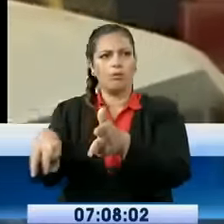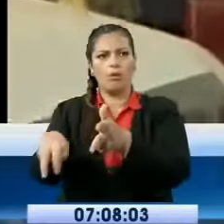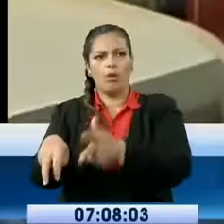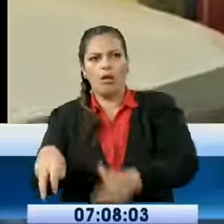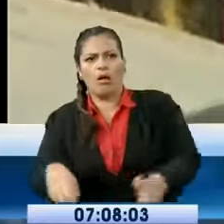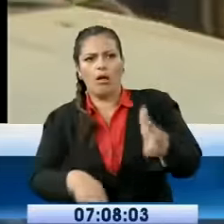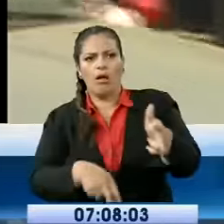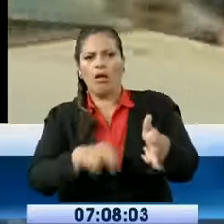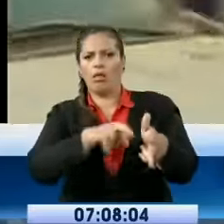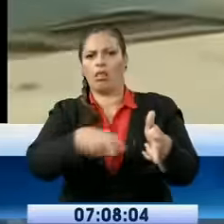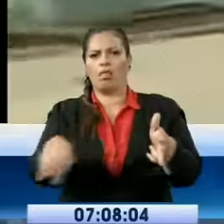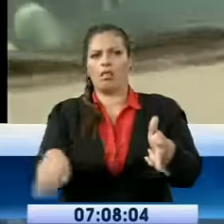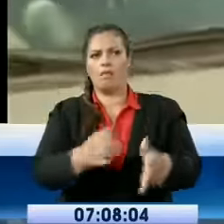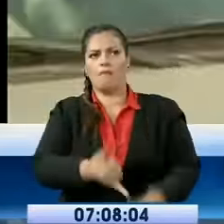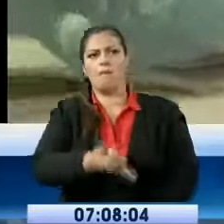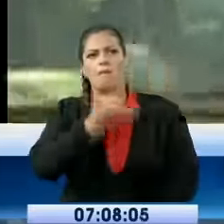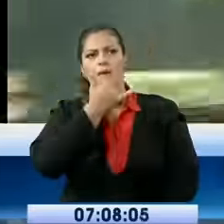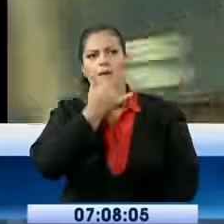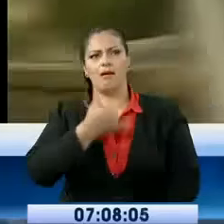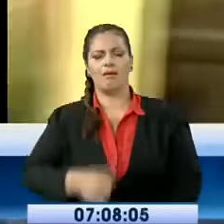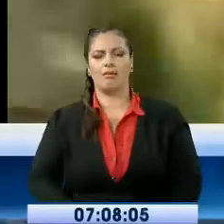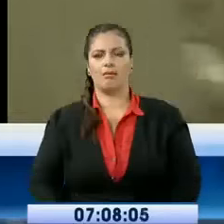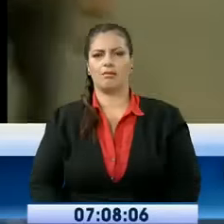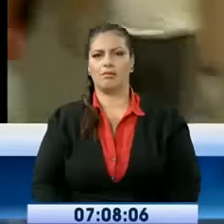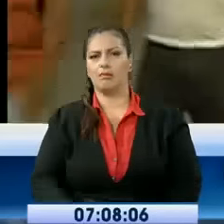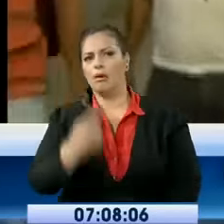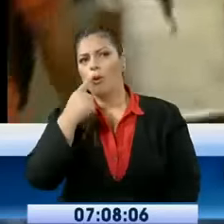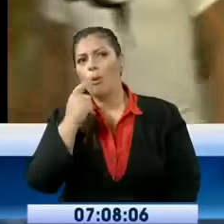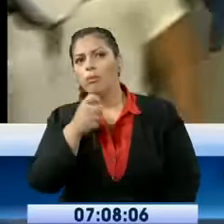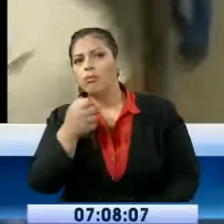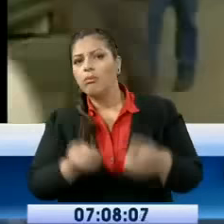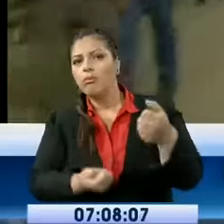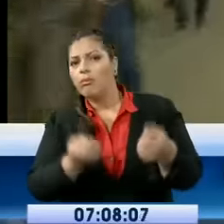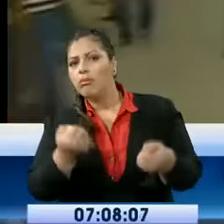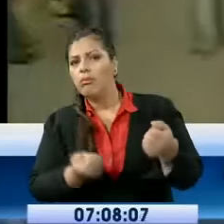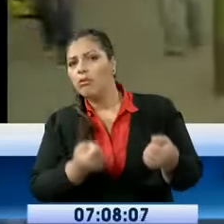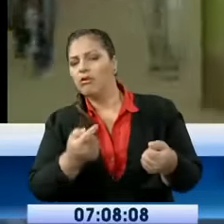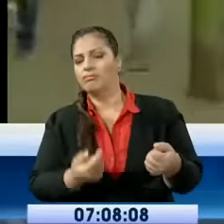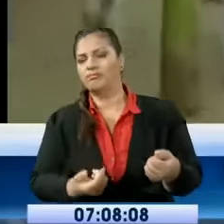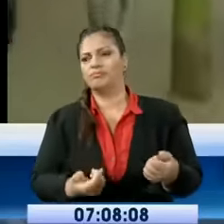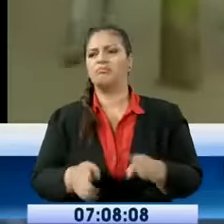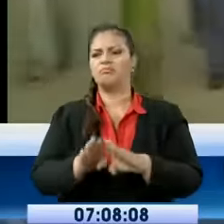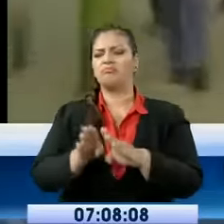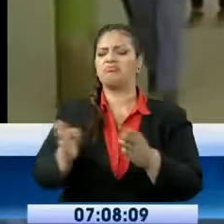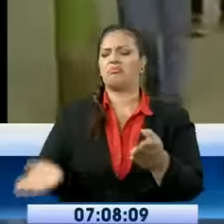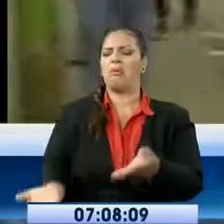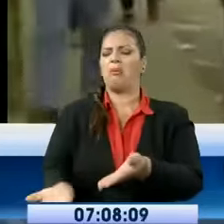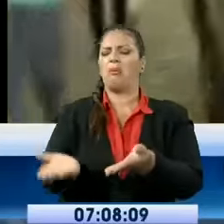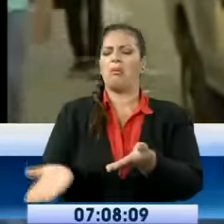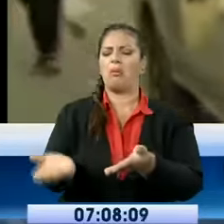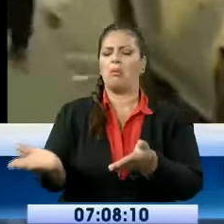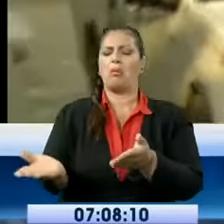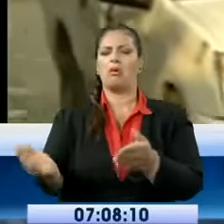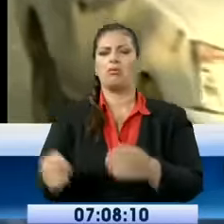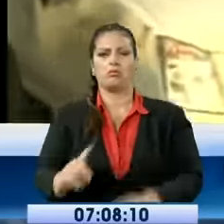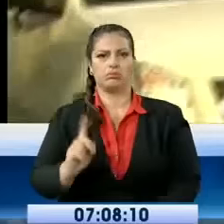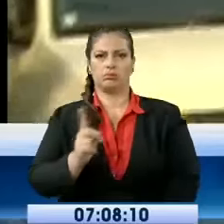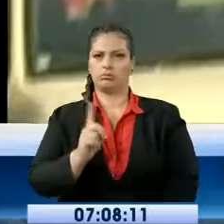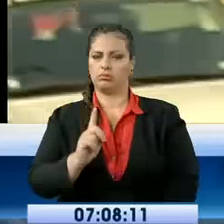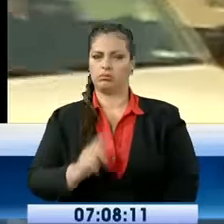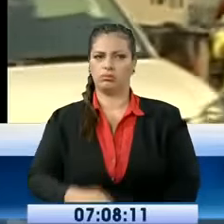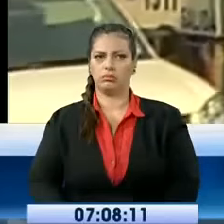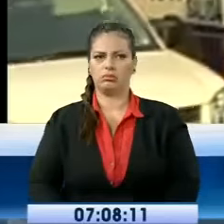carril izquierdo de la calle, el conductor cómodamente le abre la puerta en ese sitio. De fondo, mi compañero Martín Asensio